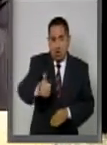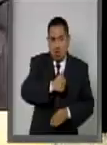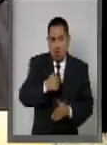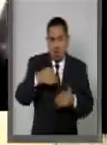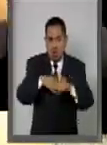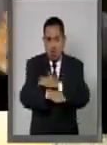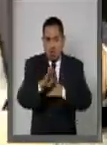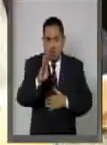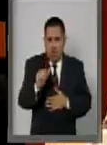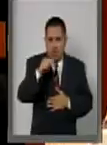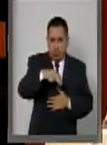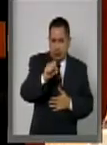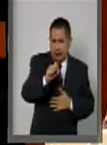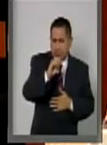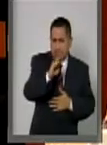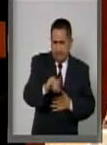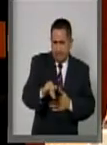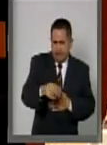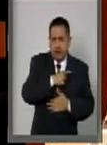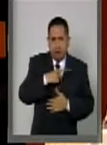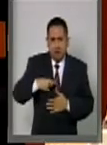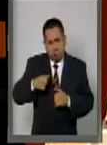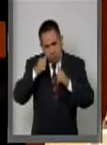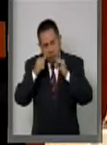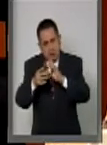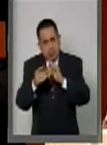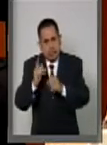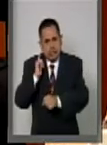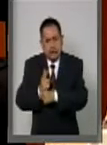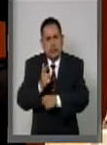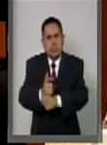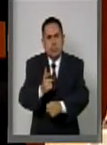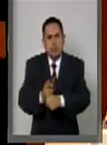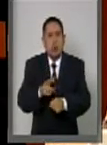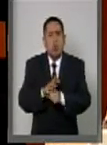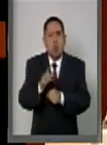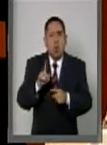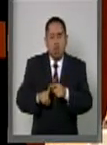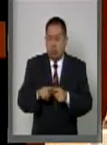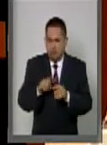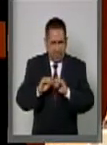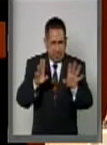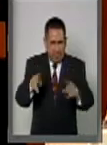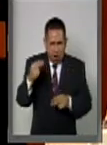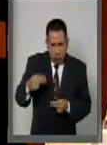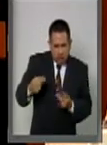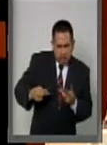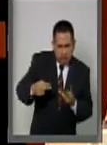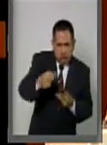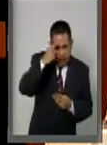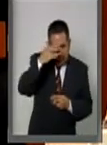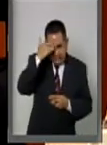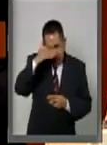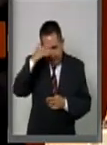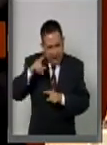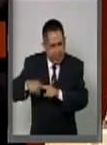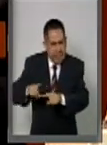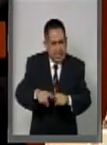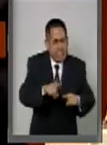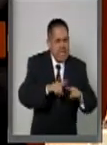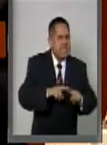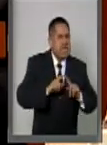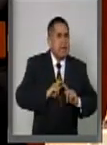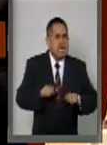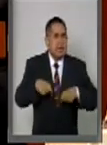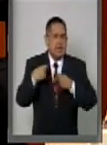Bansefi, que implica que estamos obligados a identificar a cada uno de ellos con precisión y a estar ciertos de quién es